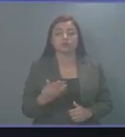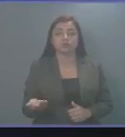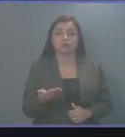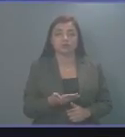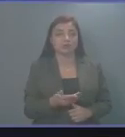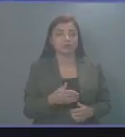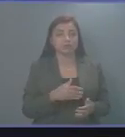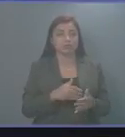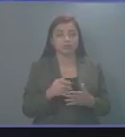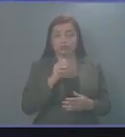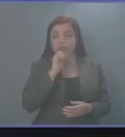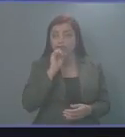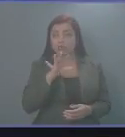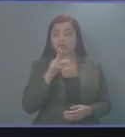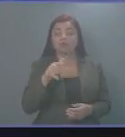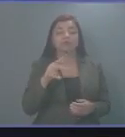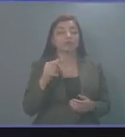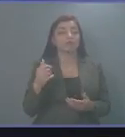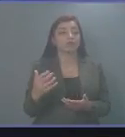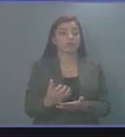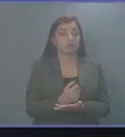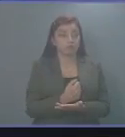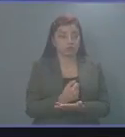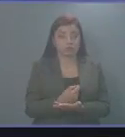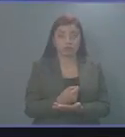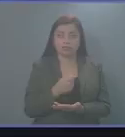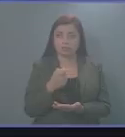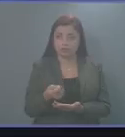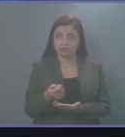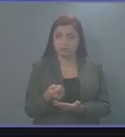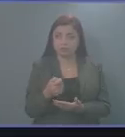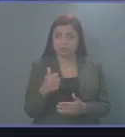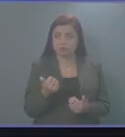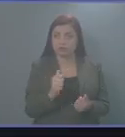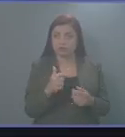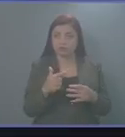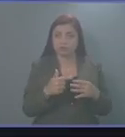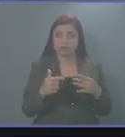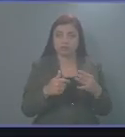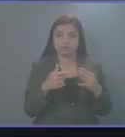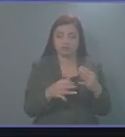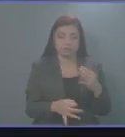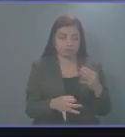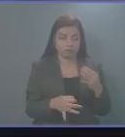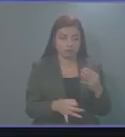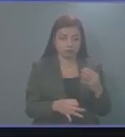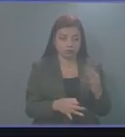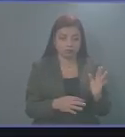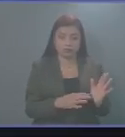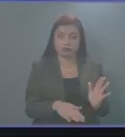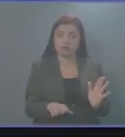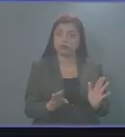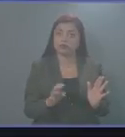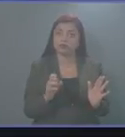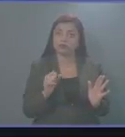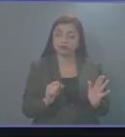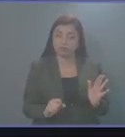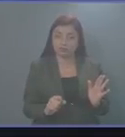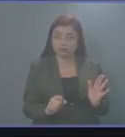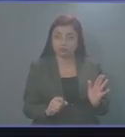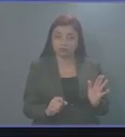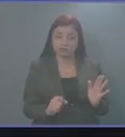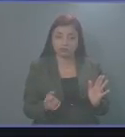Manifestando sin embargo que el arancel comprendido en dicha ley establece un incremento en el valor de